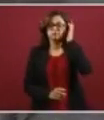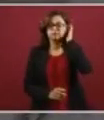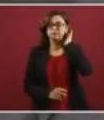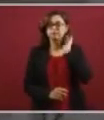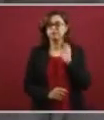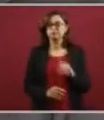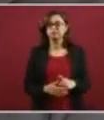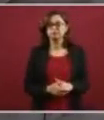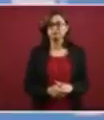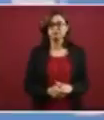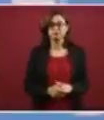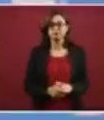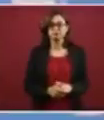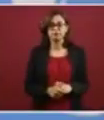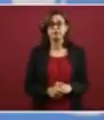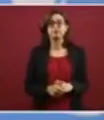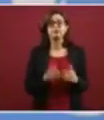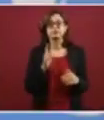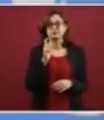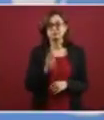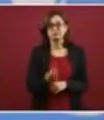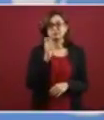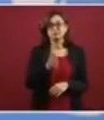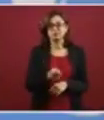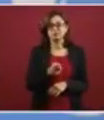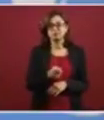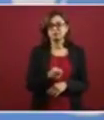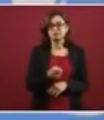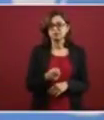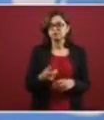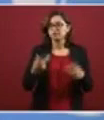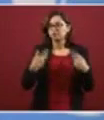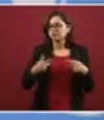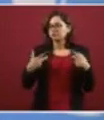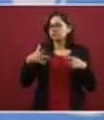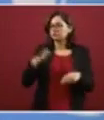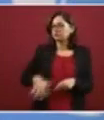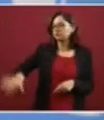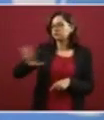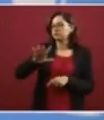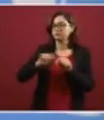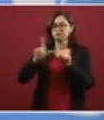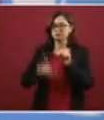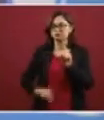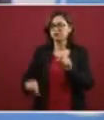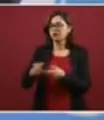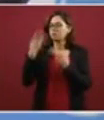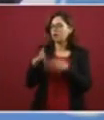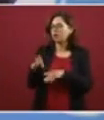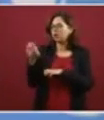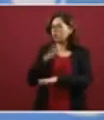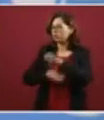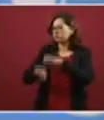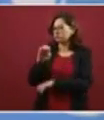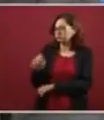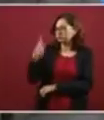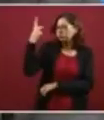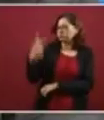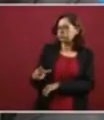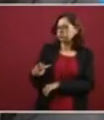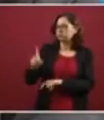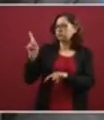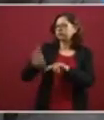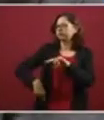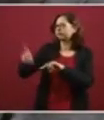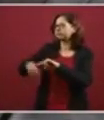y empiezan a entregar los bienes del pueblo de la nación bancos empresas todo la